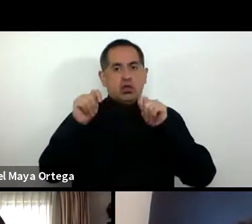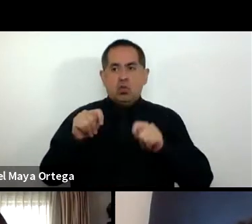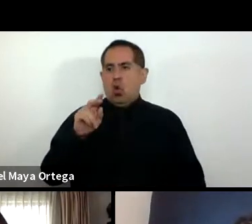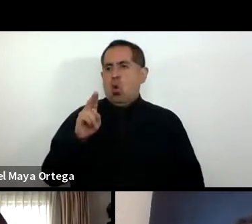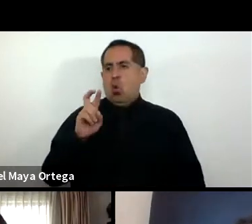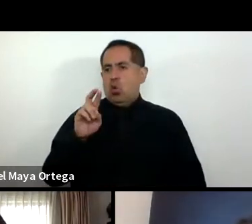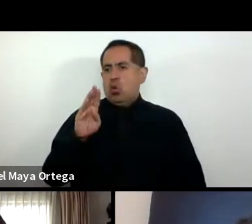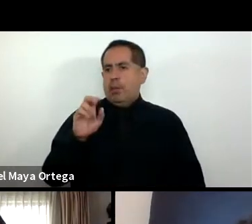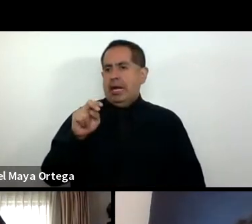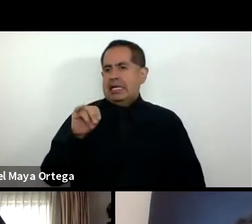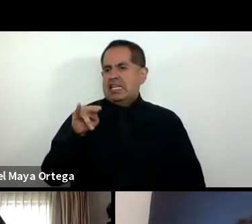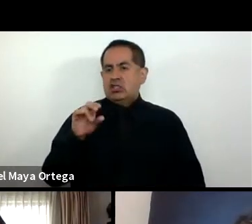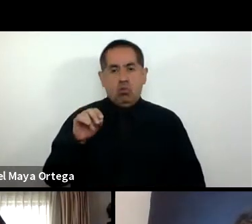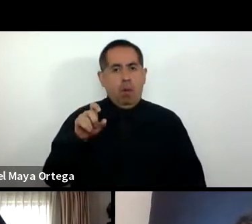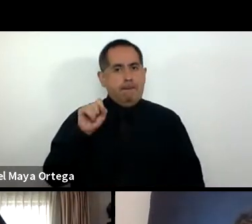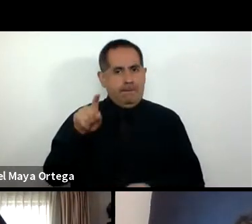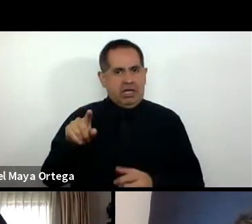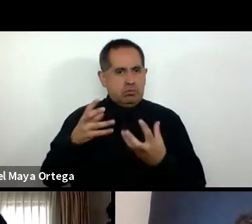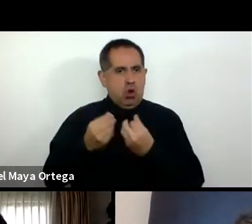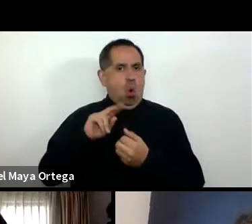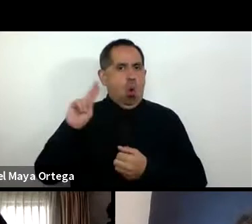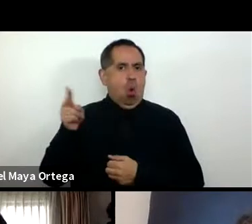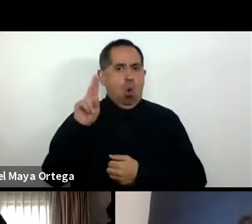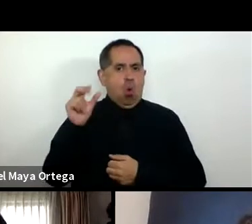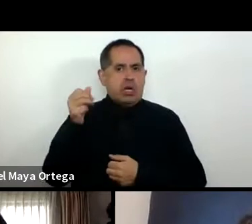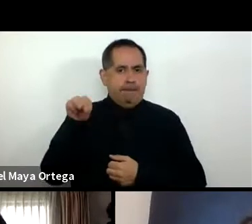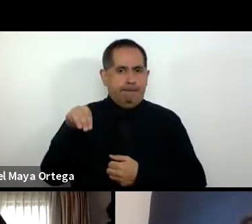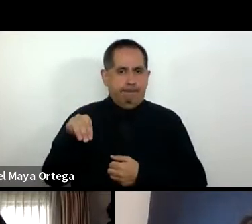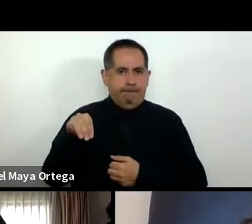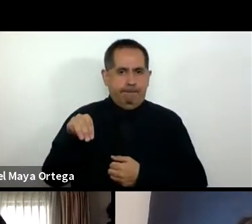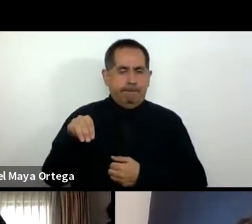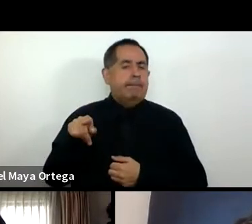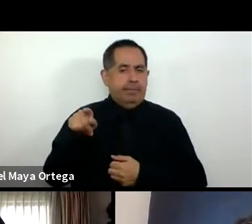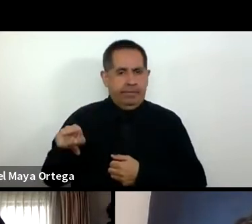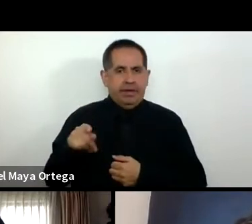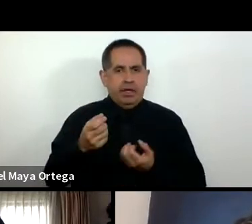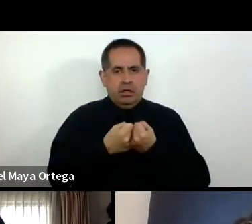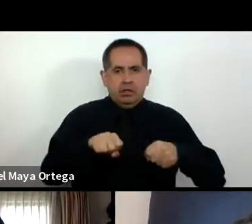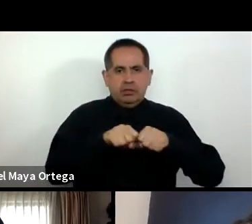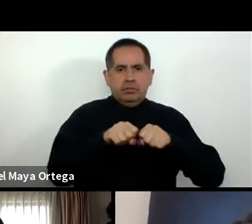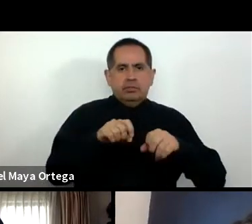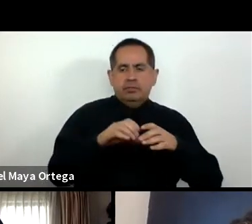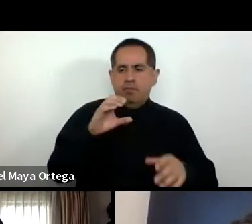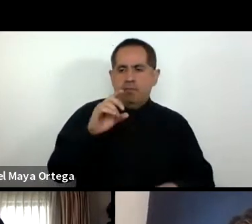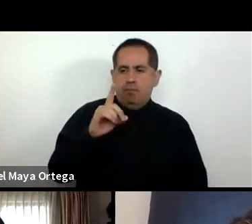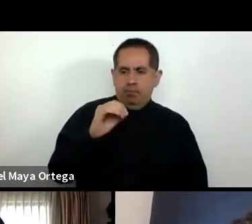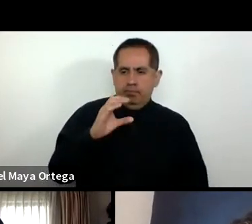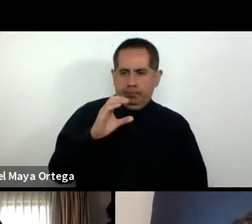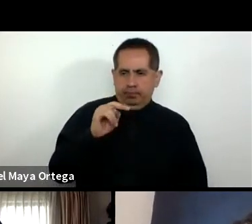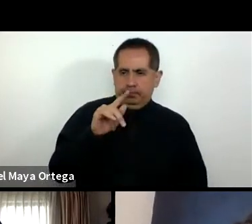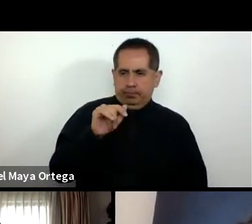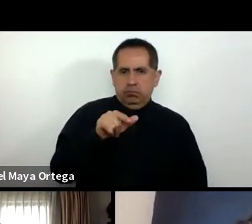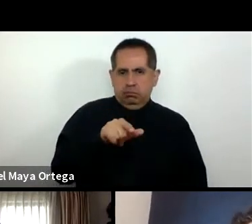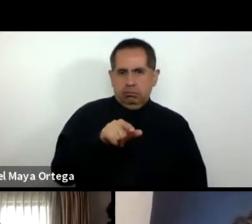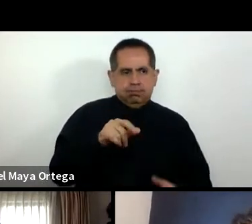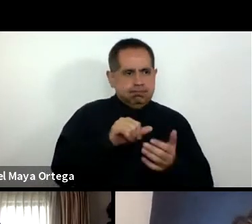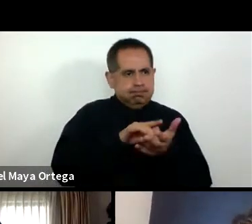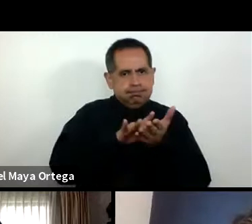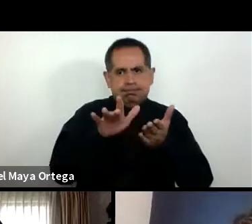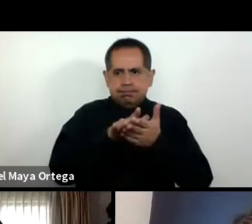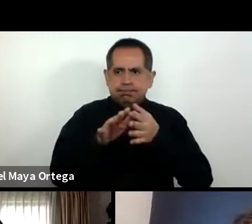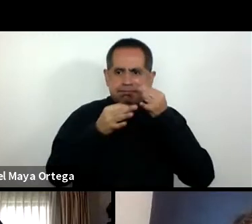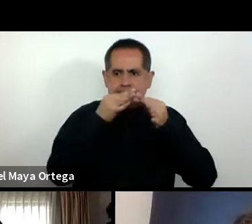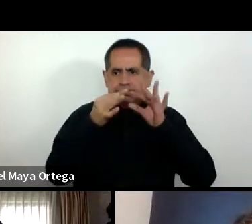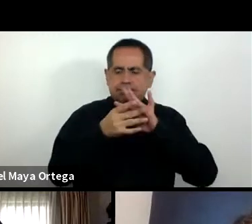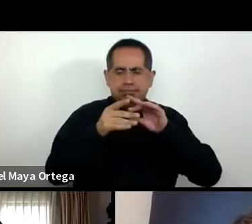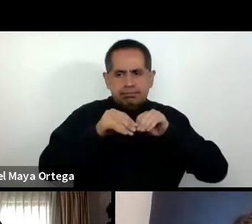universidad. Socia fundadora e investigadora de Documenta, organización que impulsa la generación de información